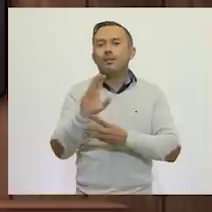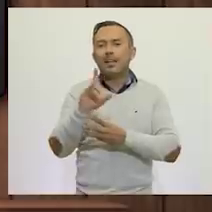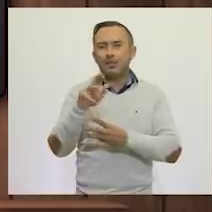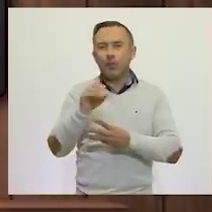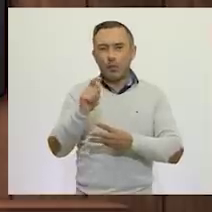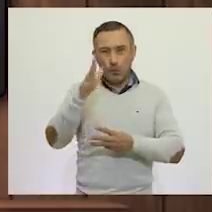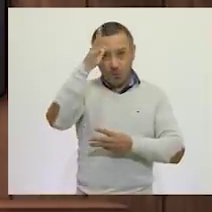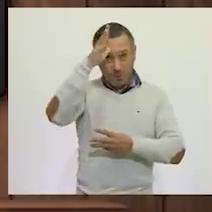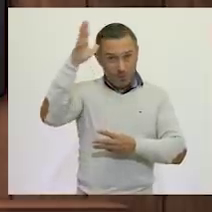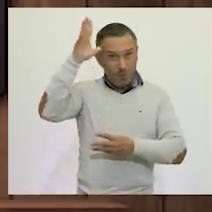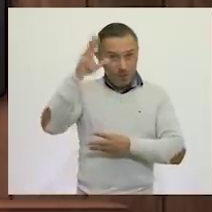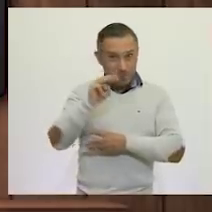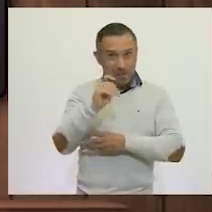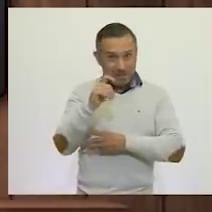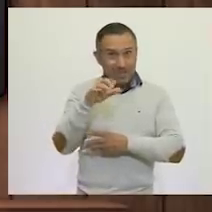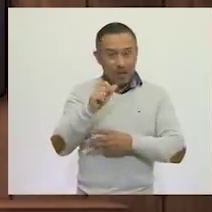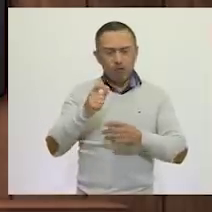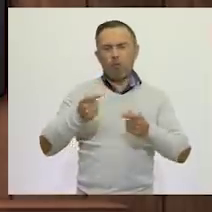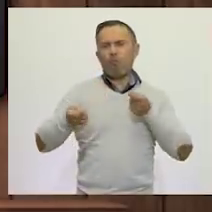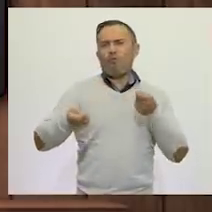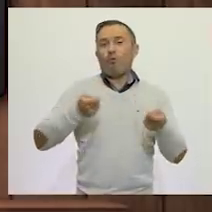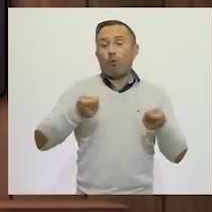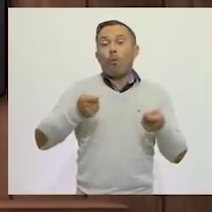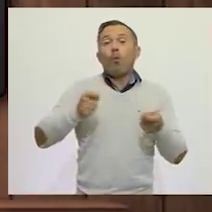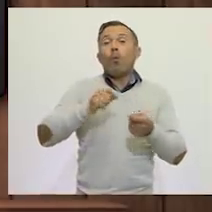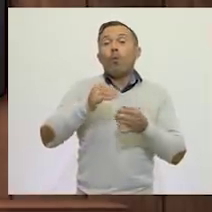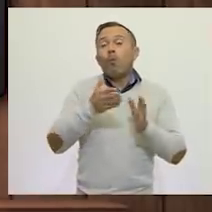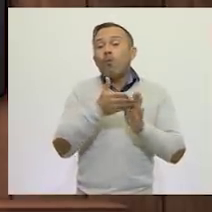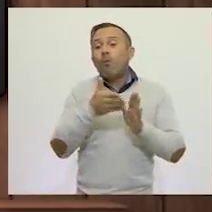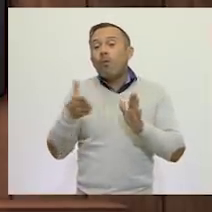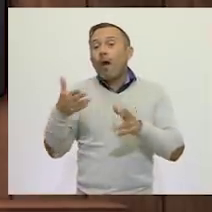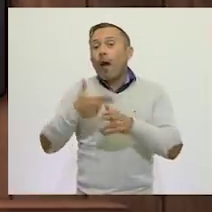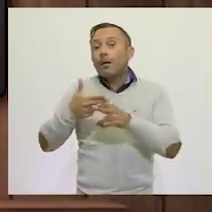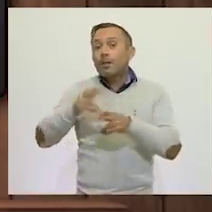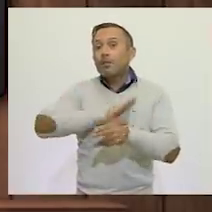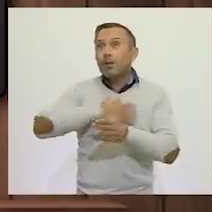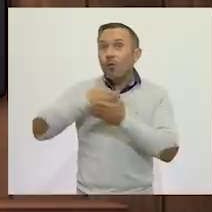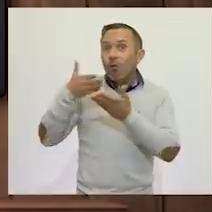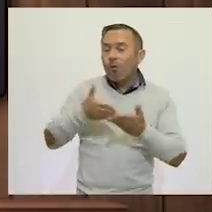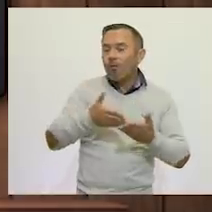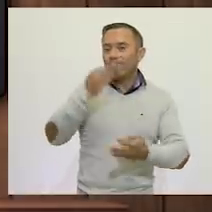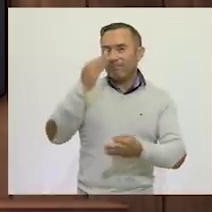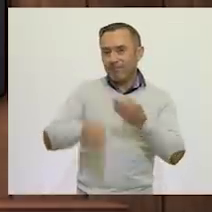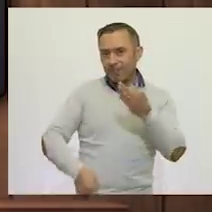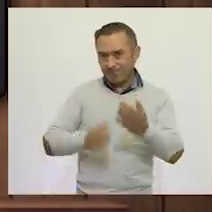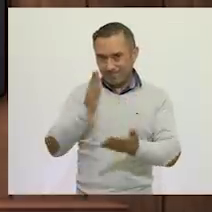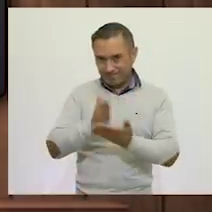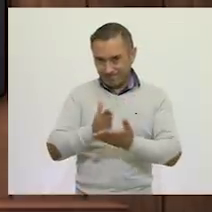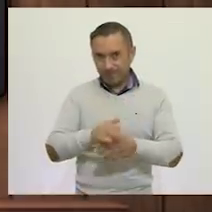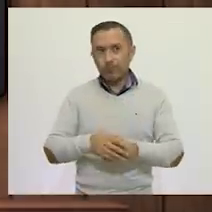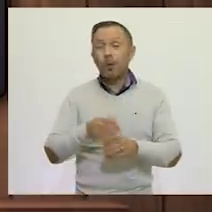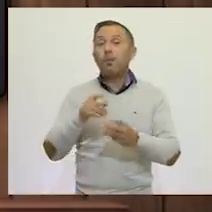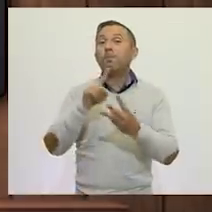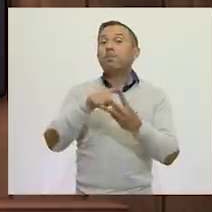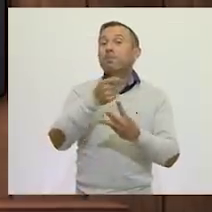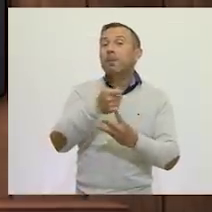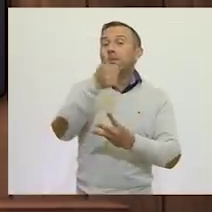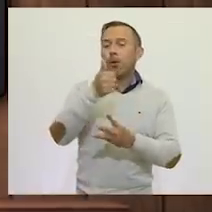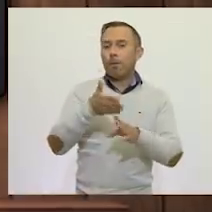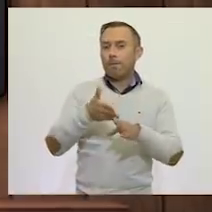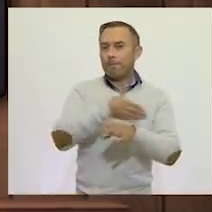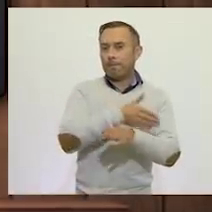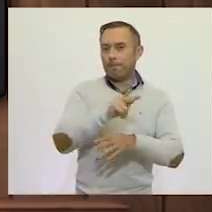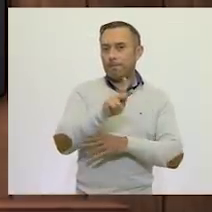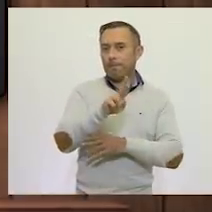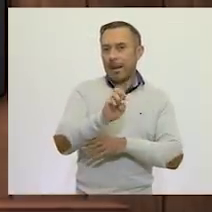culminó con la llegada de los españoles. Ahora sí, regresemos. El preclásico. Miles de años en el pasado,